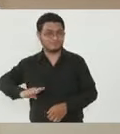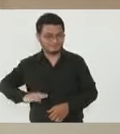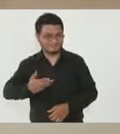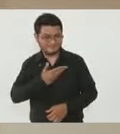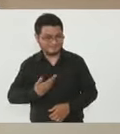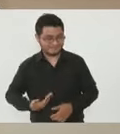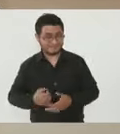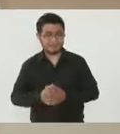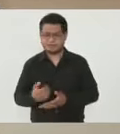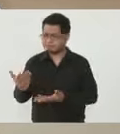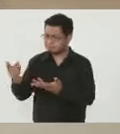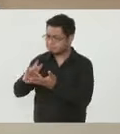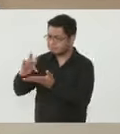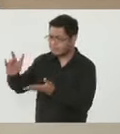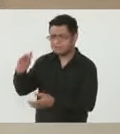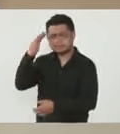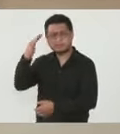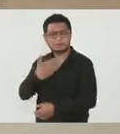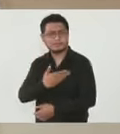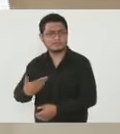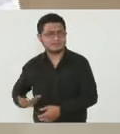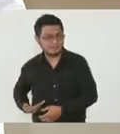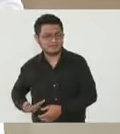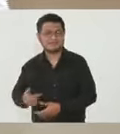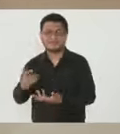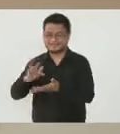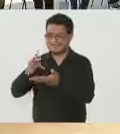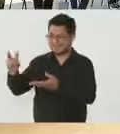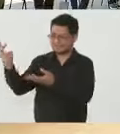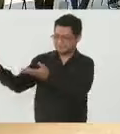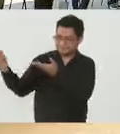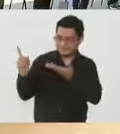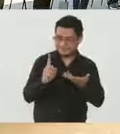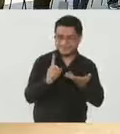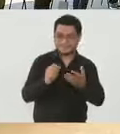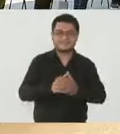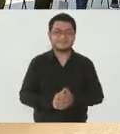señor presidente, por su visita y muy buenas tardes a todos.